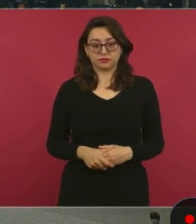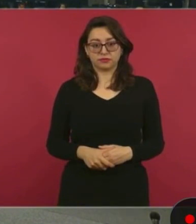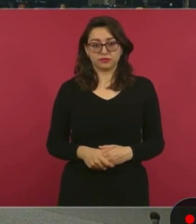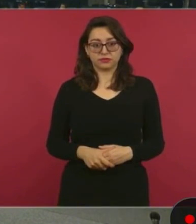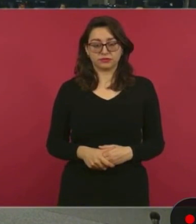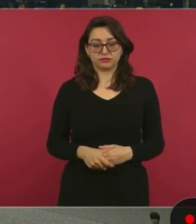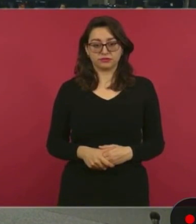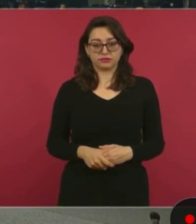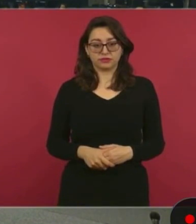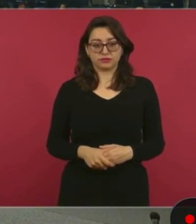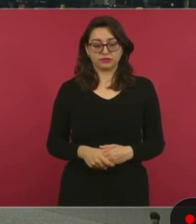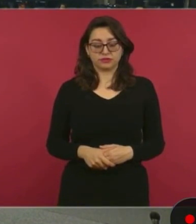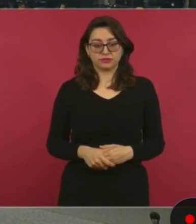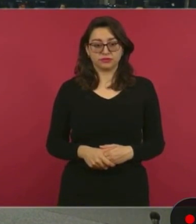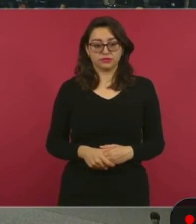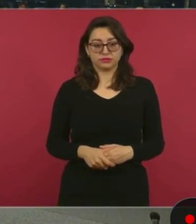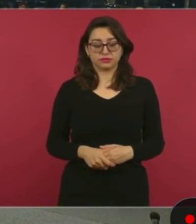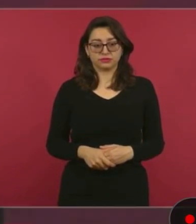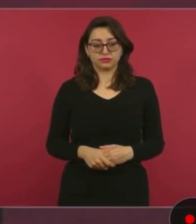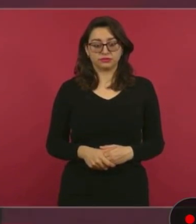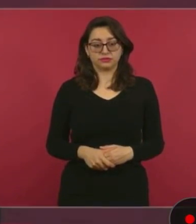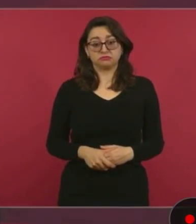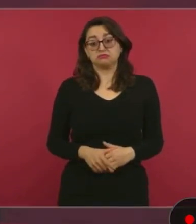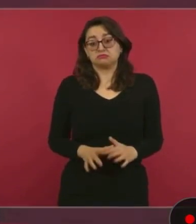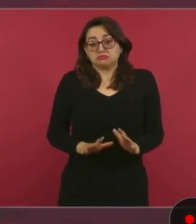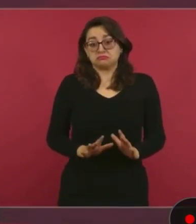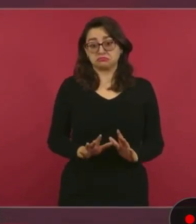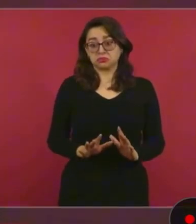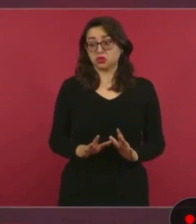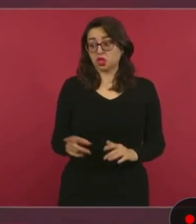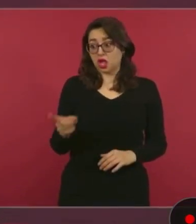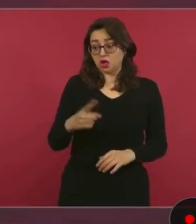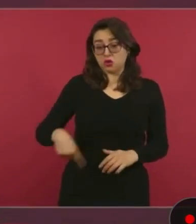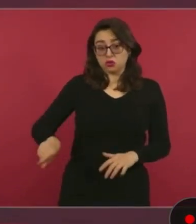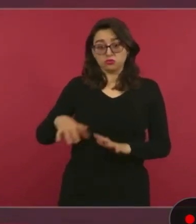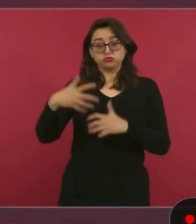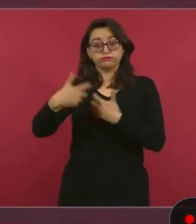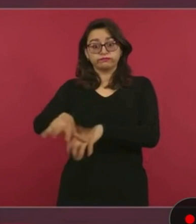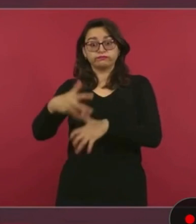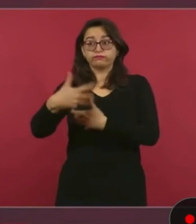están ejerciendo su derecho a manifestarse,